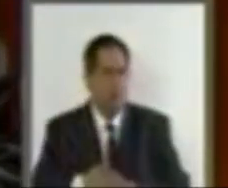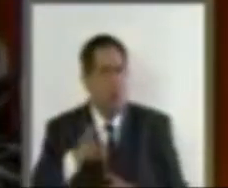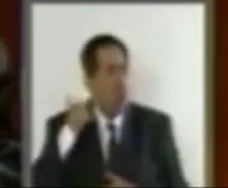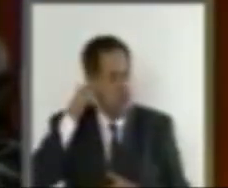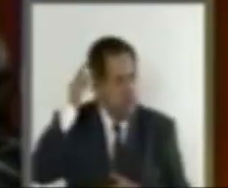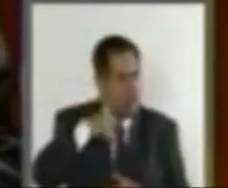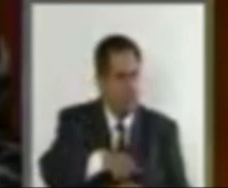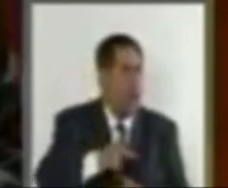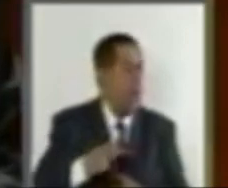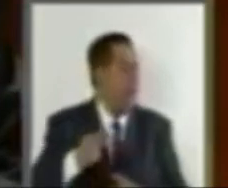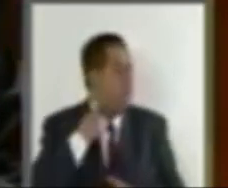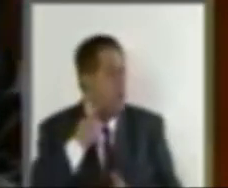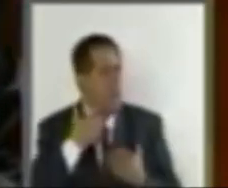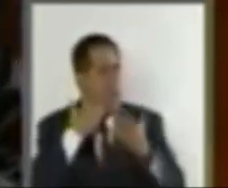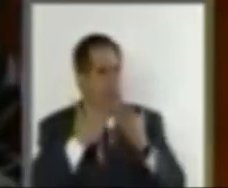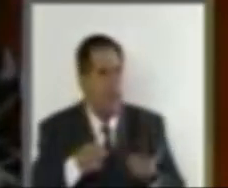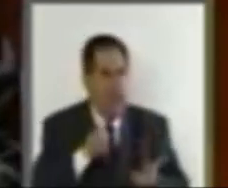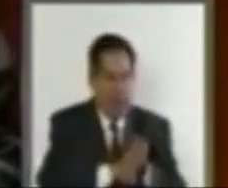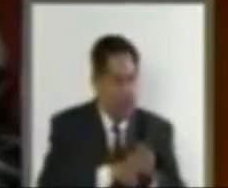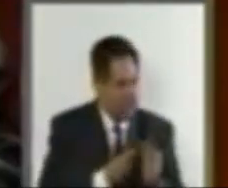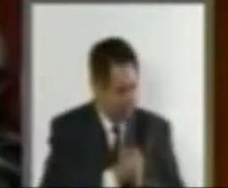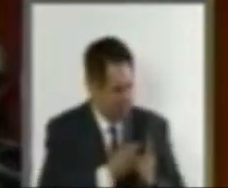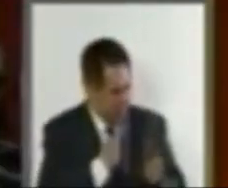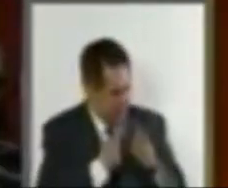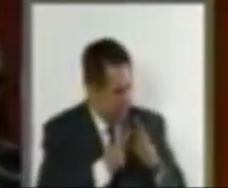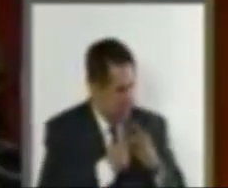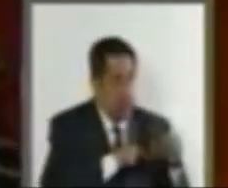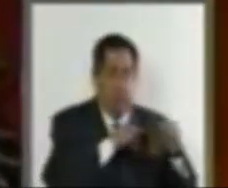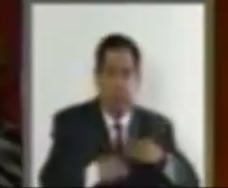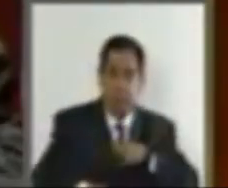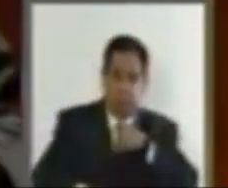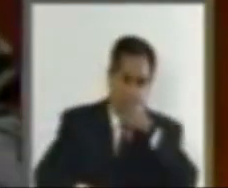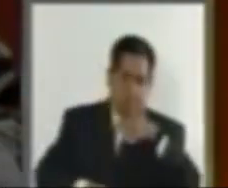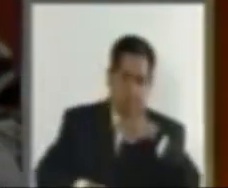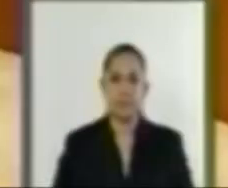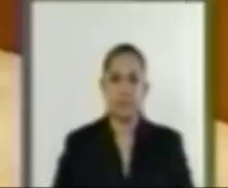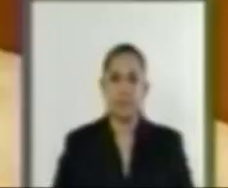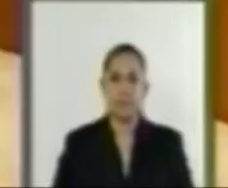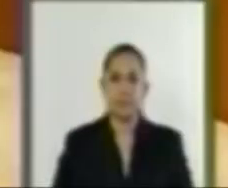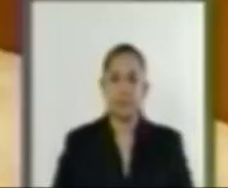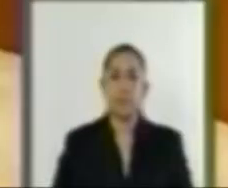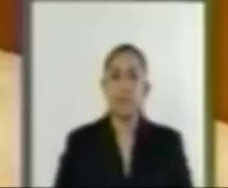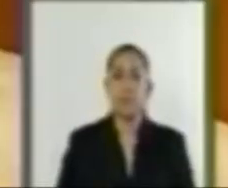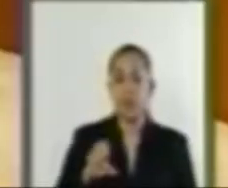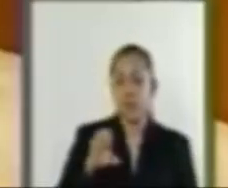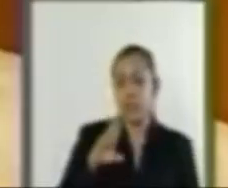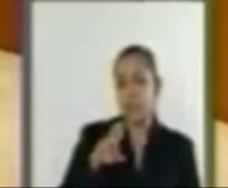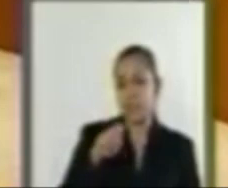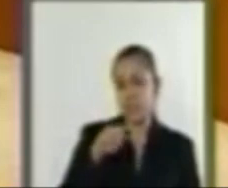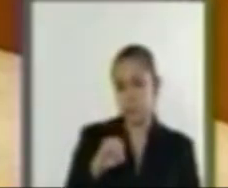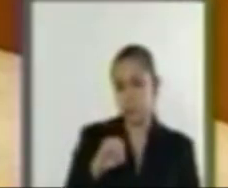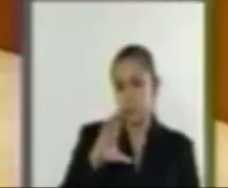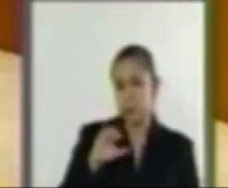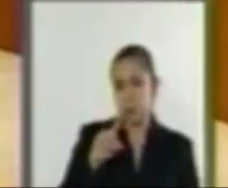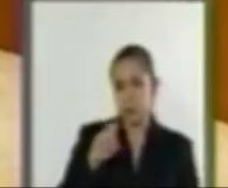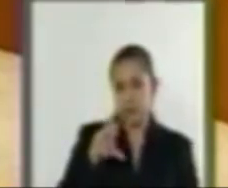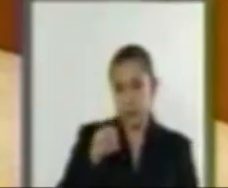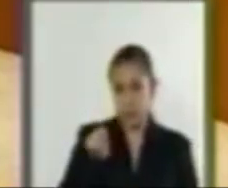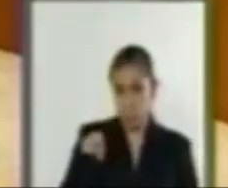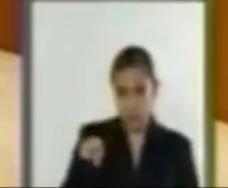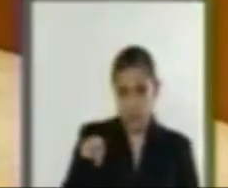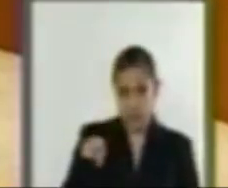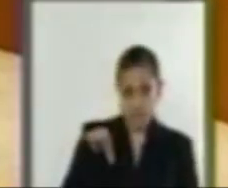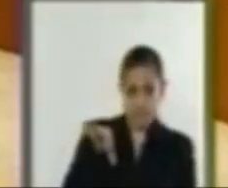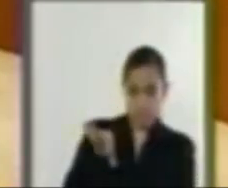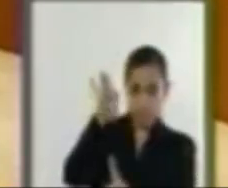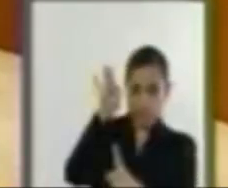pues sí se va a tener que arreglar esa minuta y no va a ser rápido. ¿no? Entonces, y por supuesto que se escuchará, y por supuesto que el